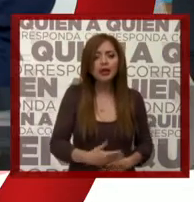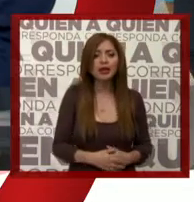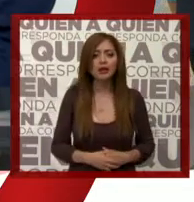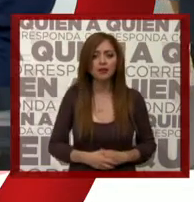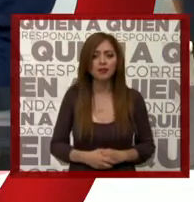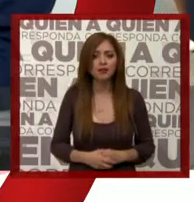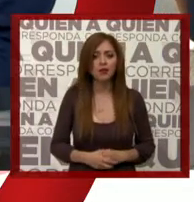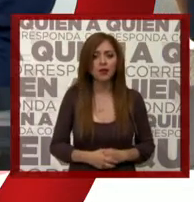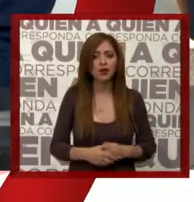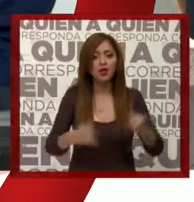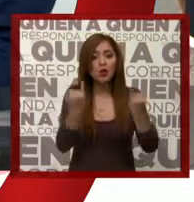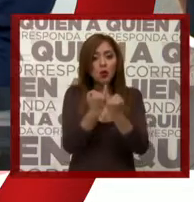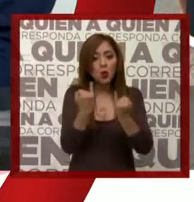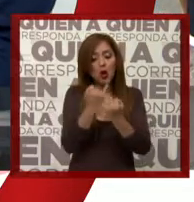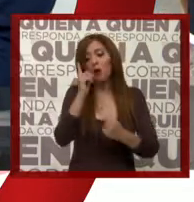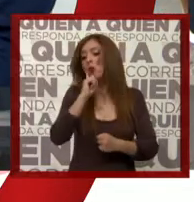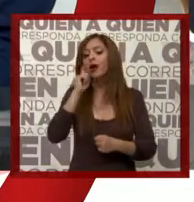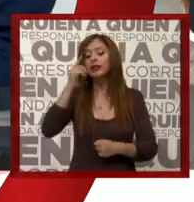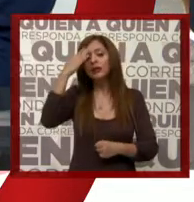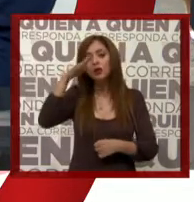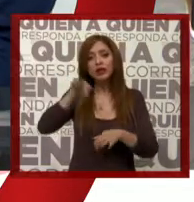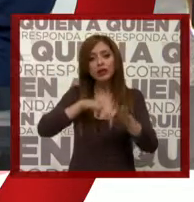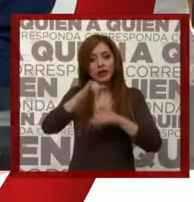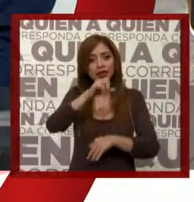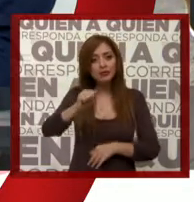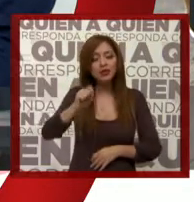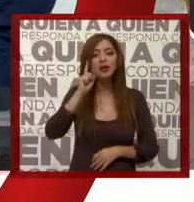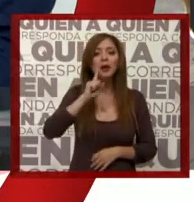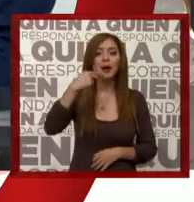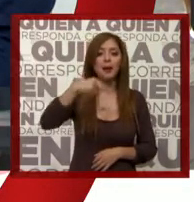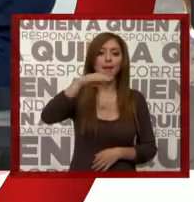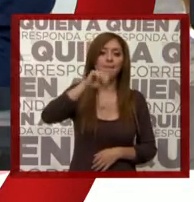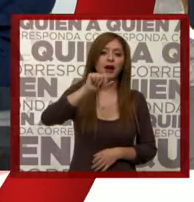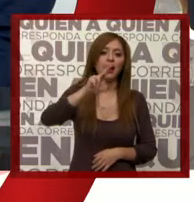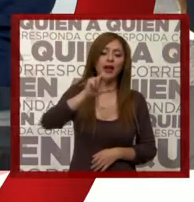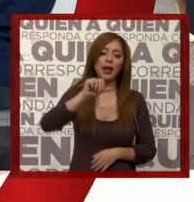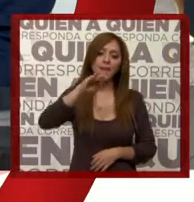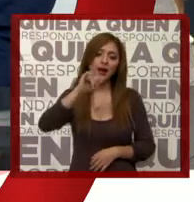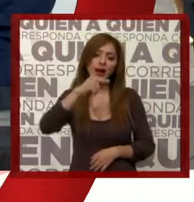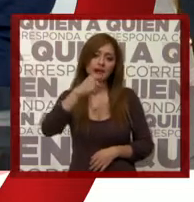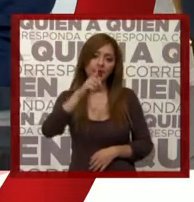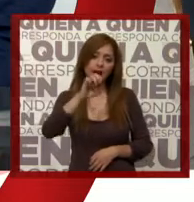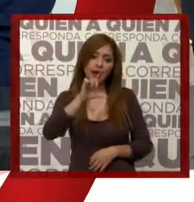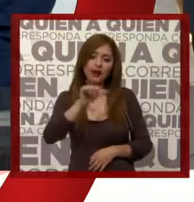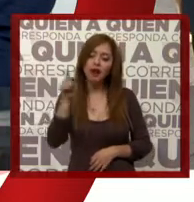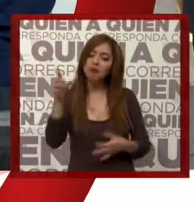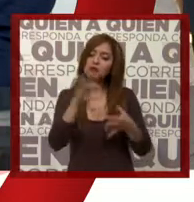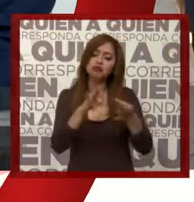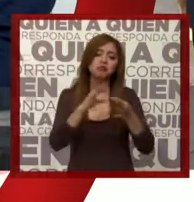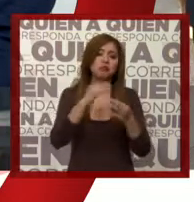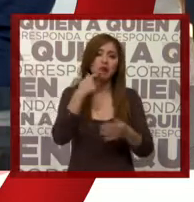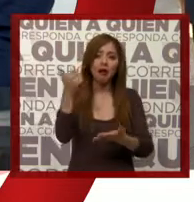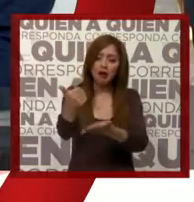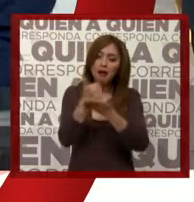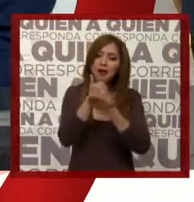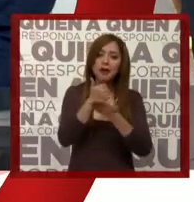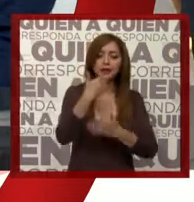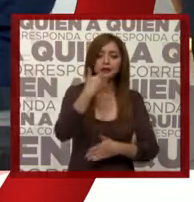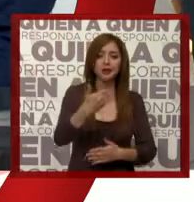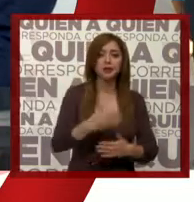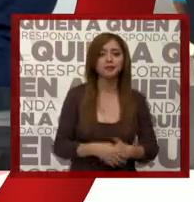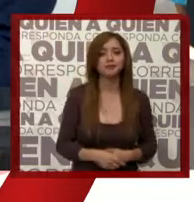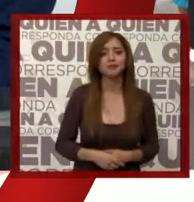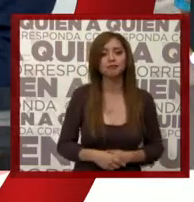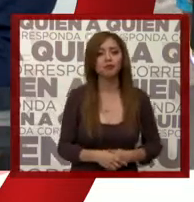la señorita del IMSS, María Magdalena Perales, también ella fue la que me consiguió todo eso. Oye, que a toda.